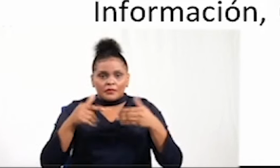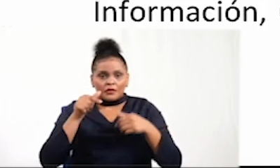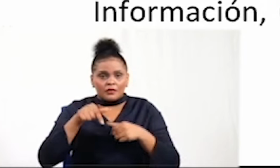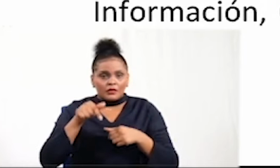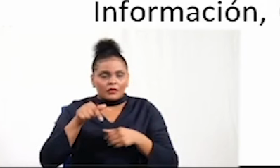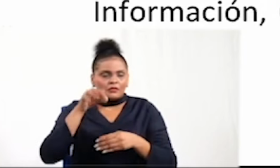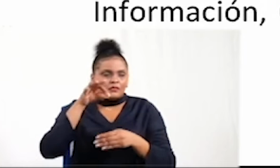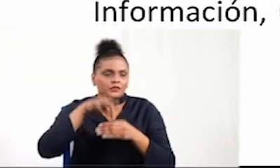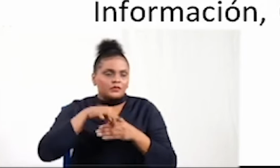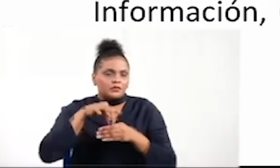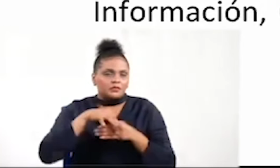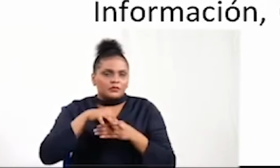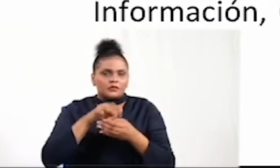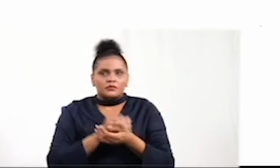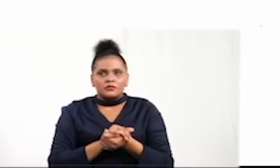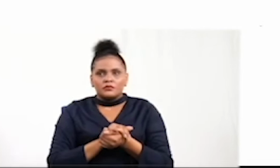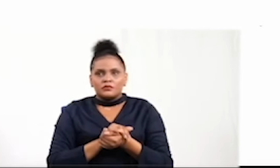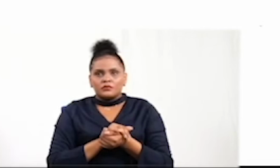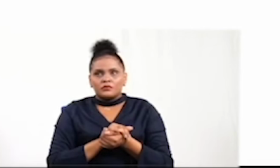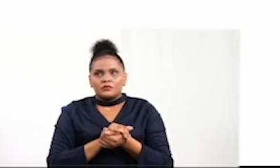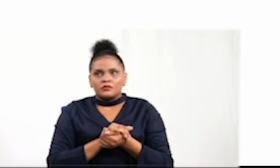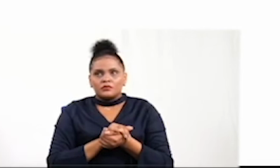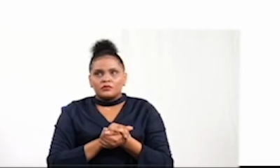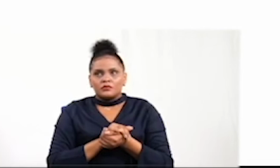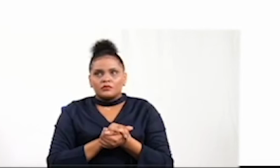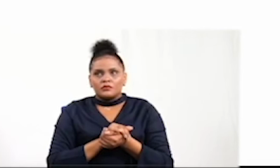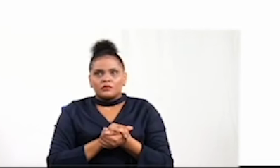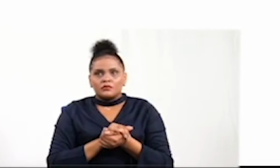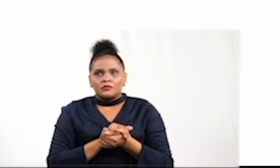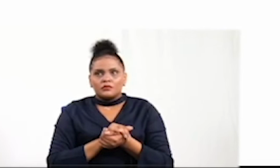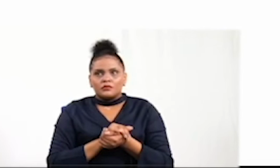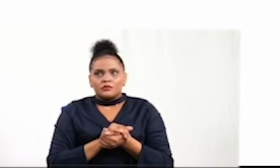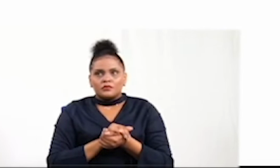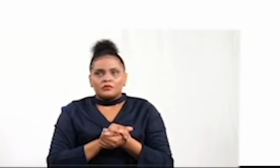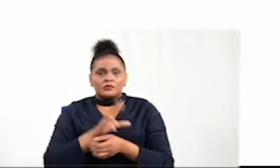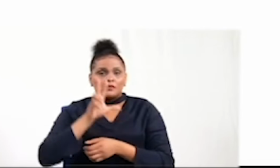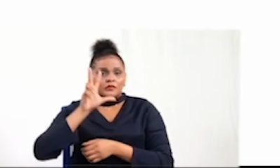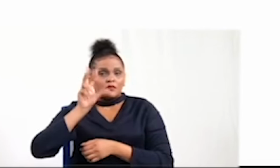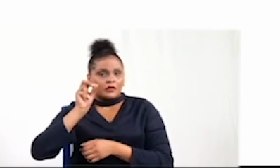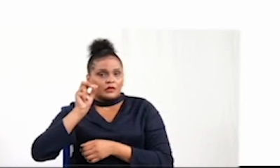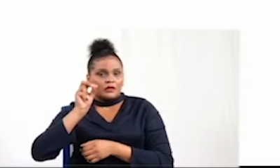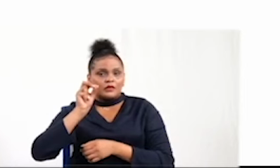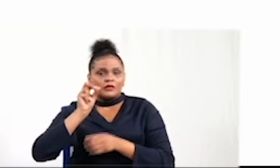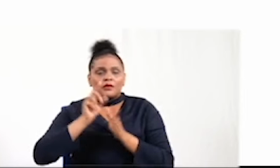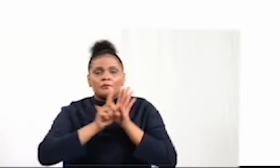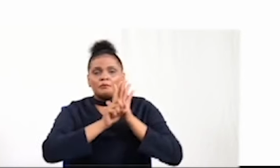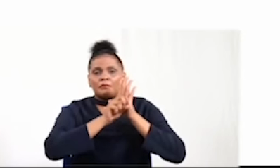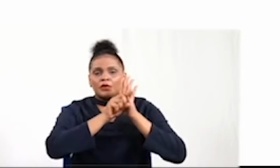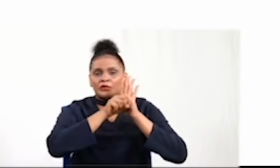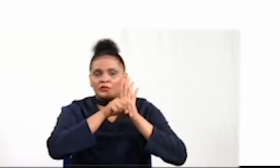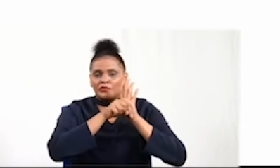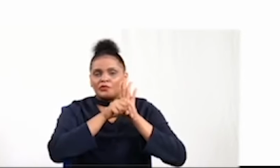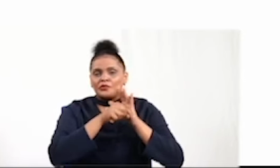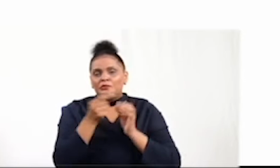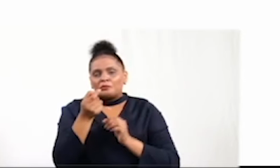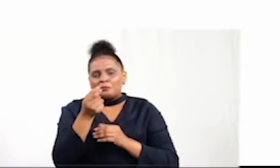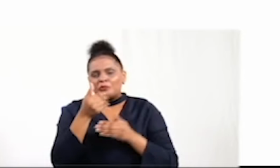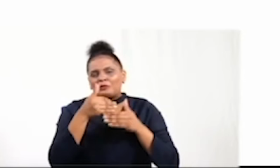electoral y no sé si ha cumplido los 30 minutos o me he pasado me he quedado corta